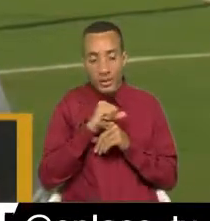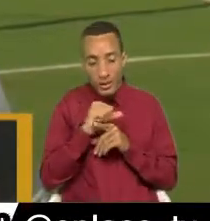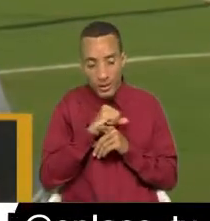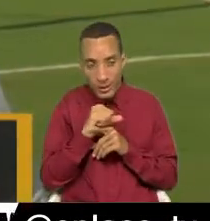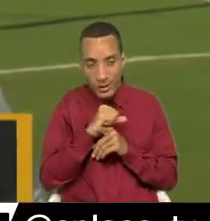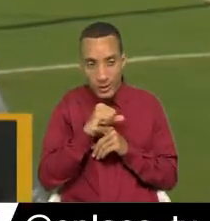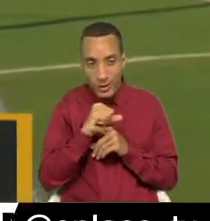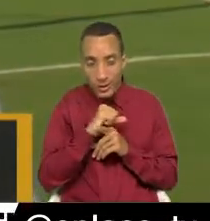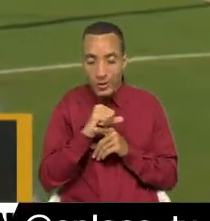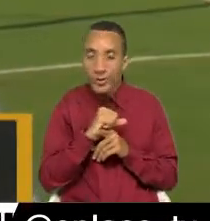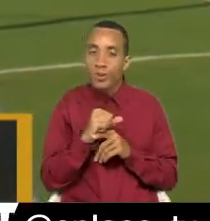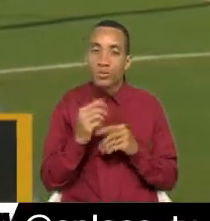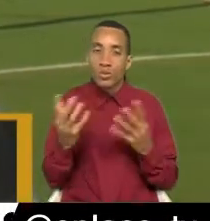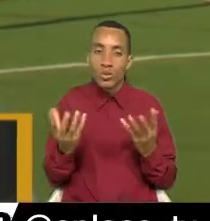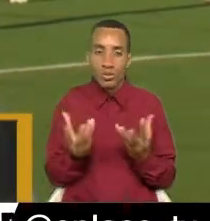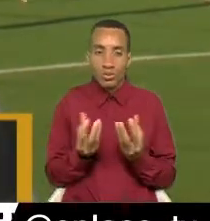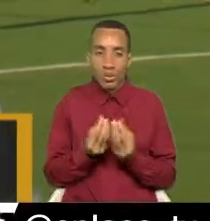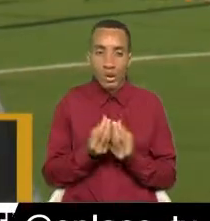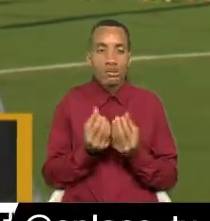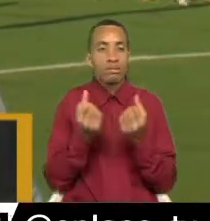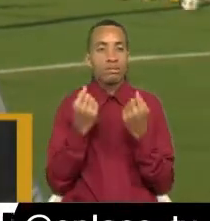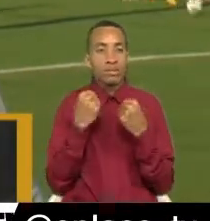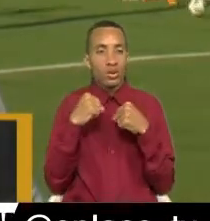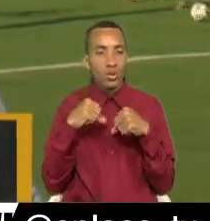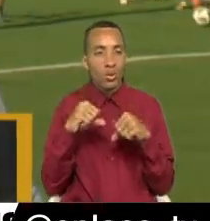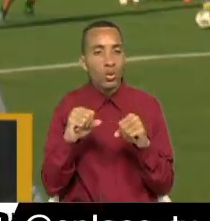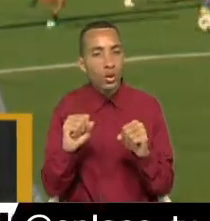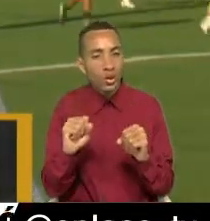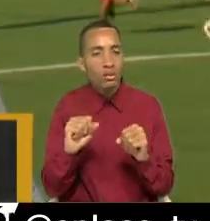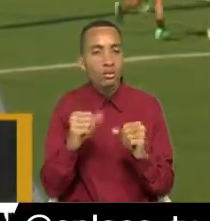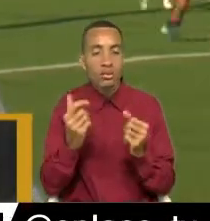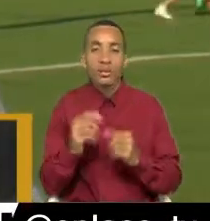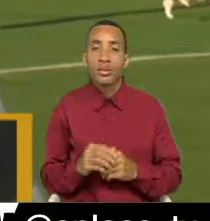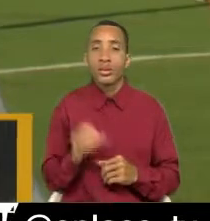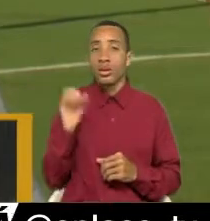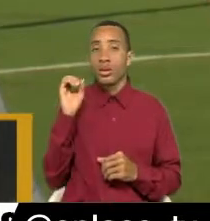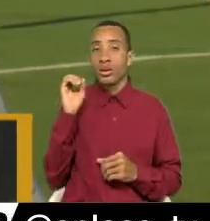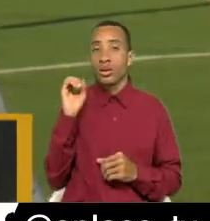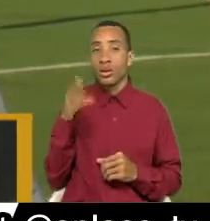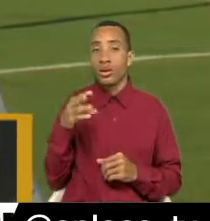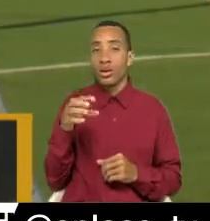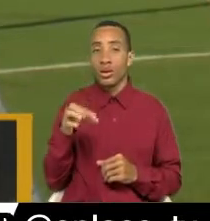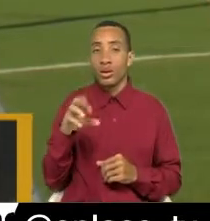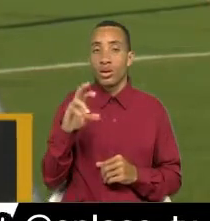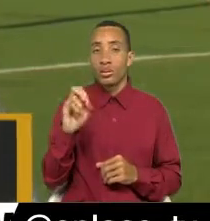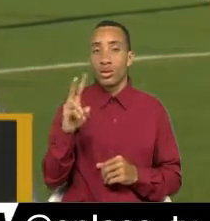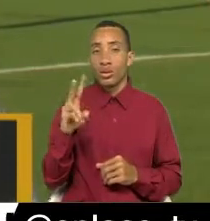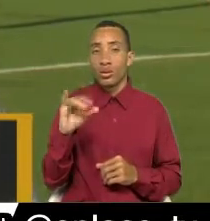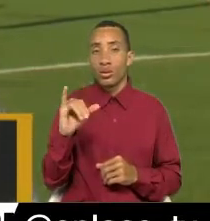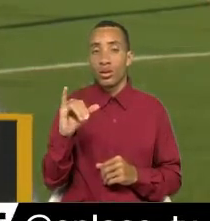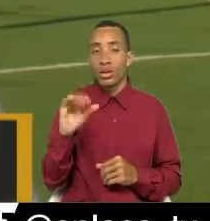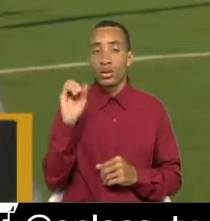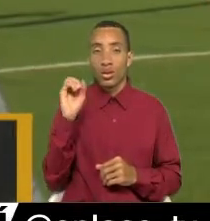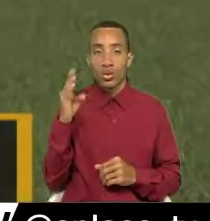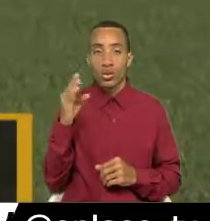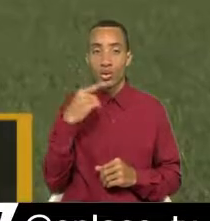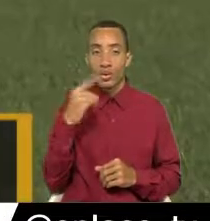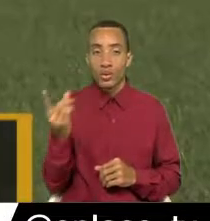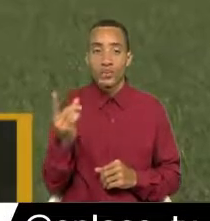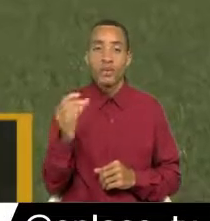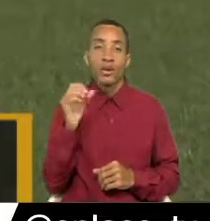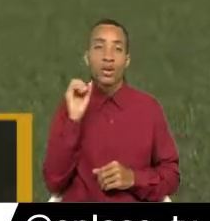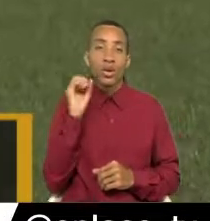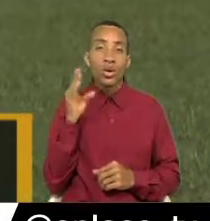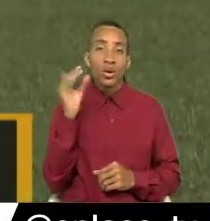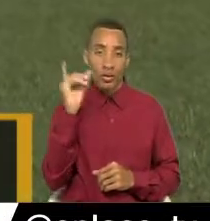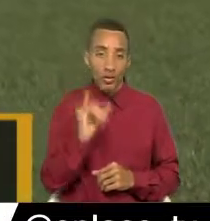un gran conjunto con unos refuerzos de Proviclub. Un jugador de Barranqueño, un jugador de Club Infanta,